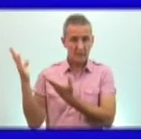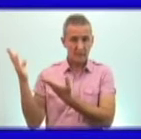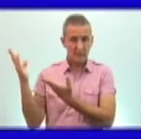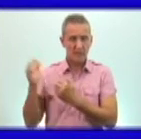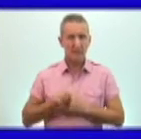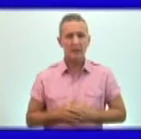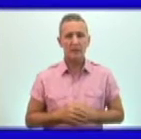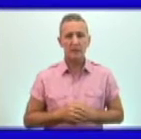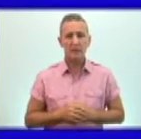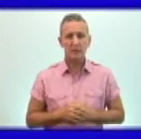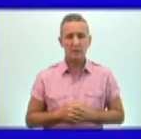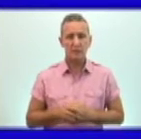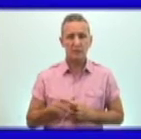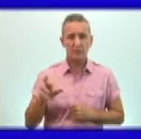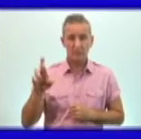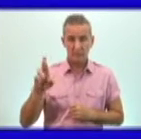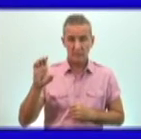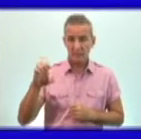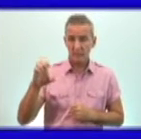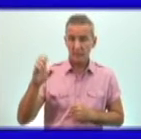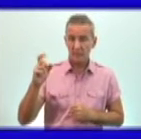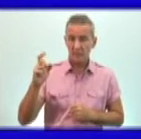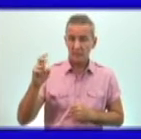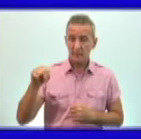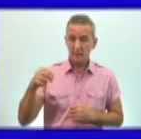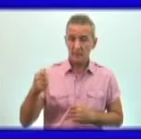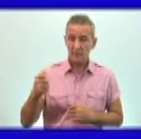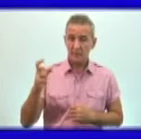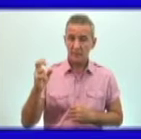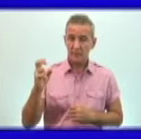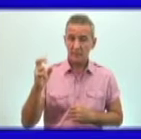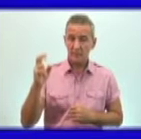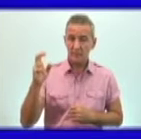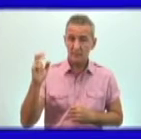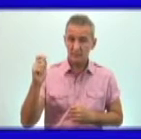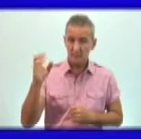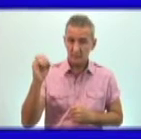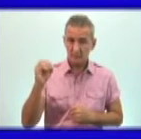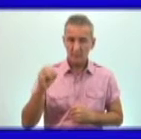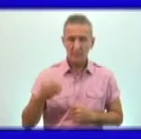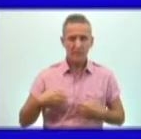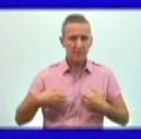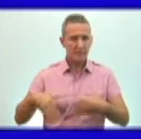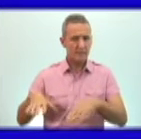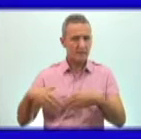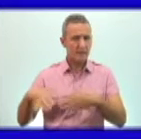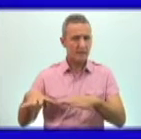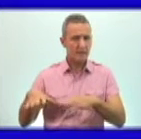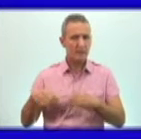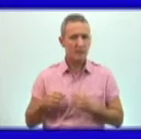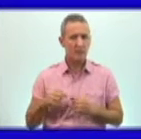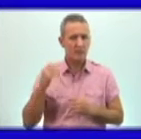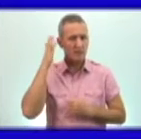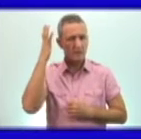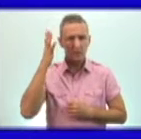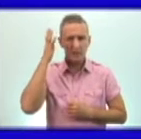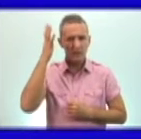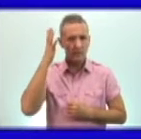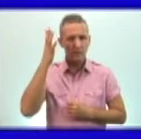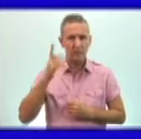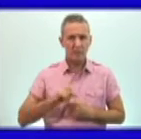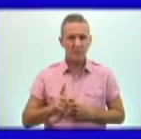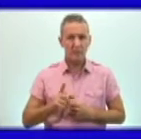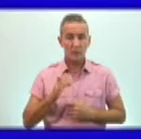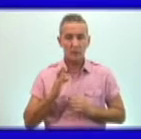decía Renato Descartes, despréndete de todas las impresiones de los sentidos, fíjense, y de la imaginación, y no te